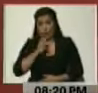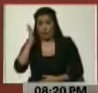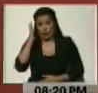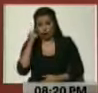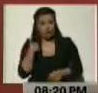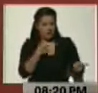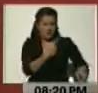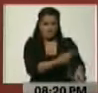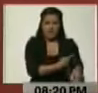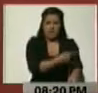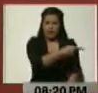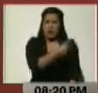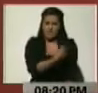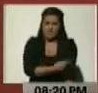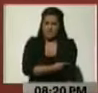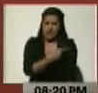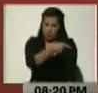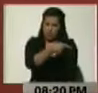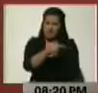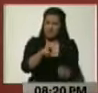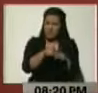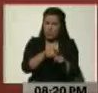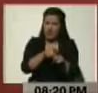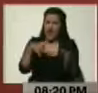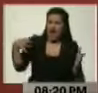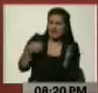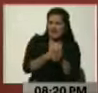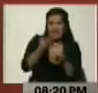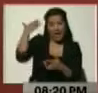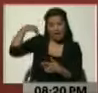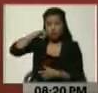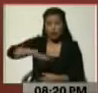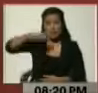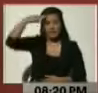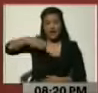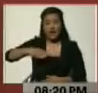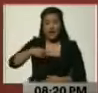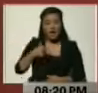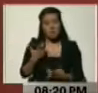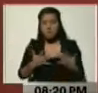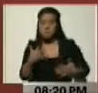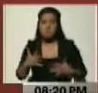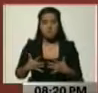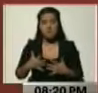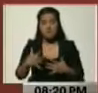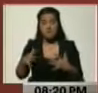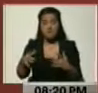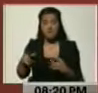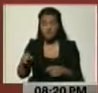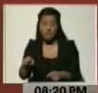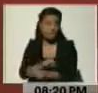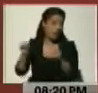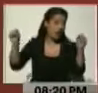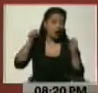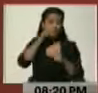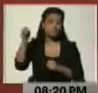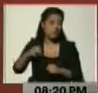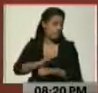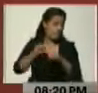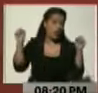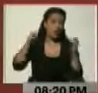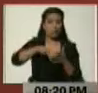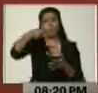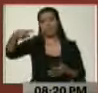David tuvo un accidente aquí en la academia, muy feo de cadete, explotó una granada. No, son riesgos que uno asume, pues, al entrar